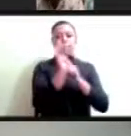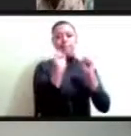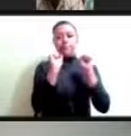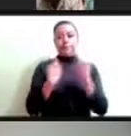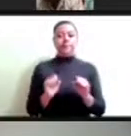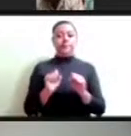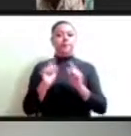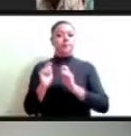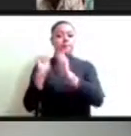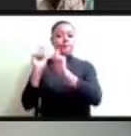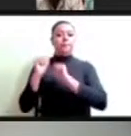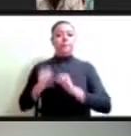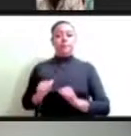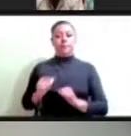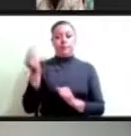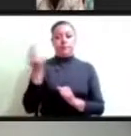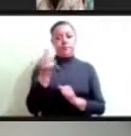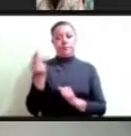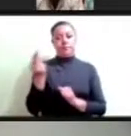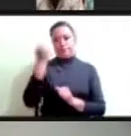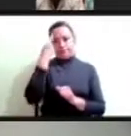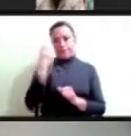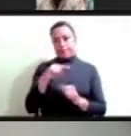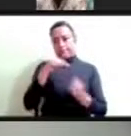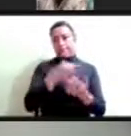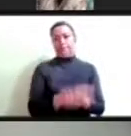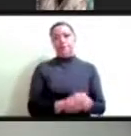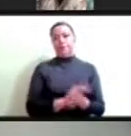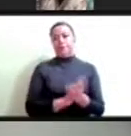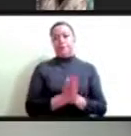las autoridades correspondientes.